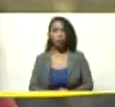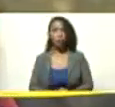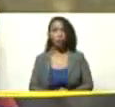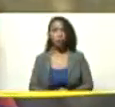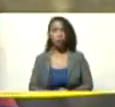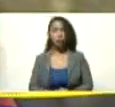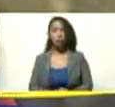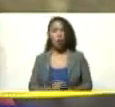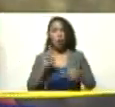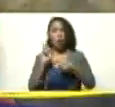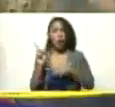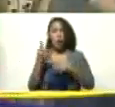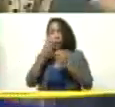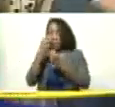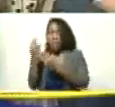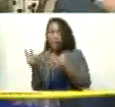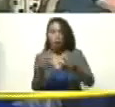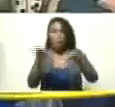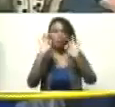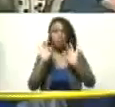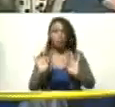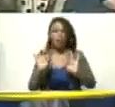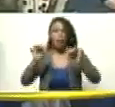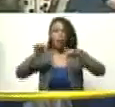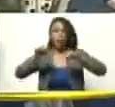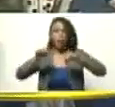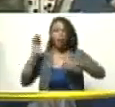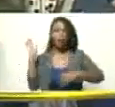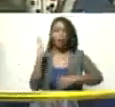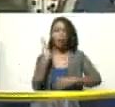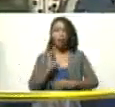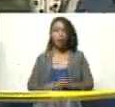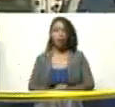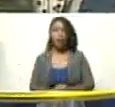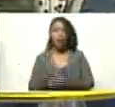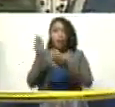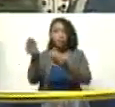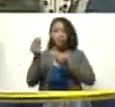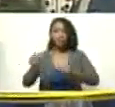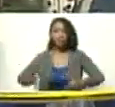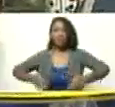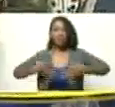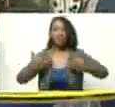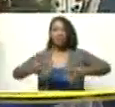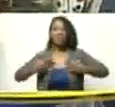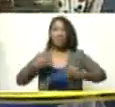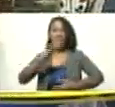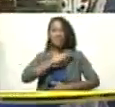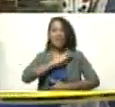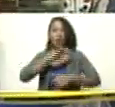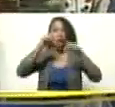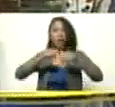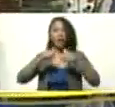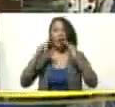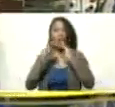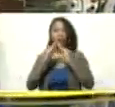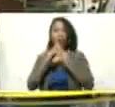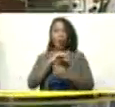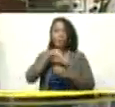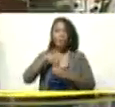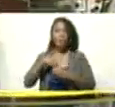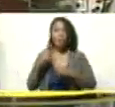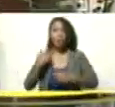con estos invitados tan especiales que están aquí, que me dan tanta alegría tenerlos aquí en su casa, para